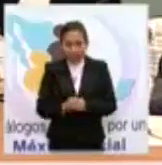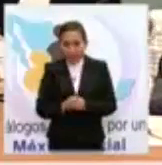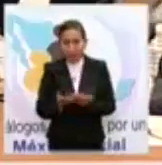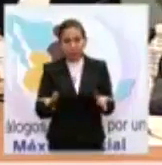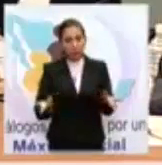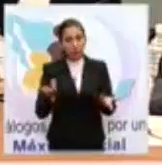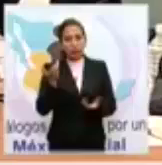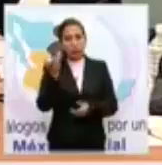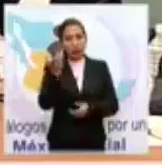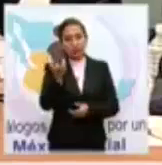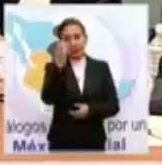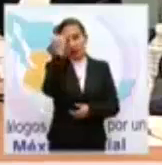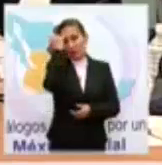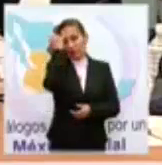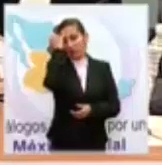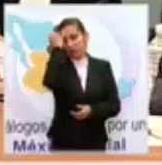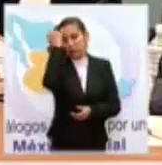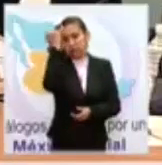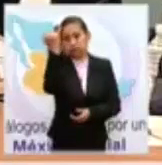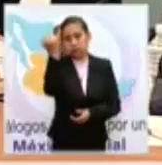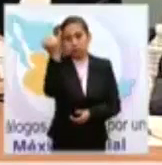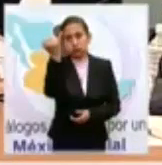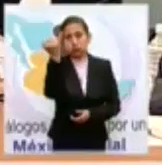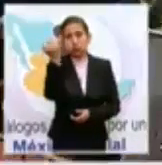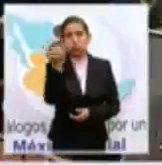esta idea de que